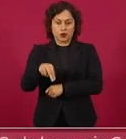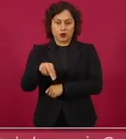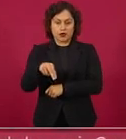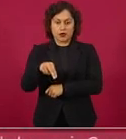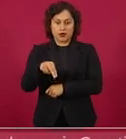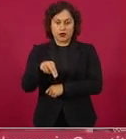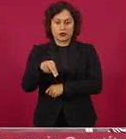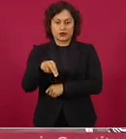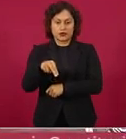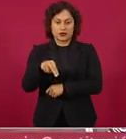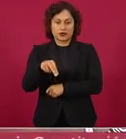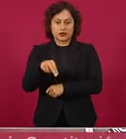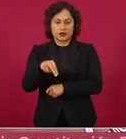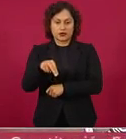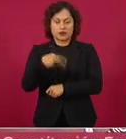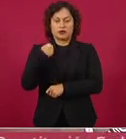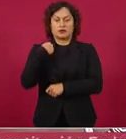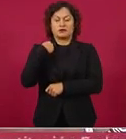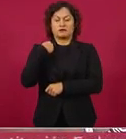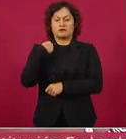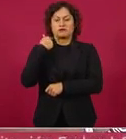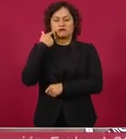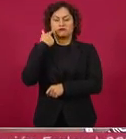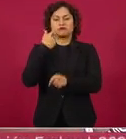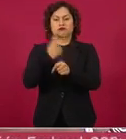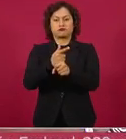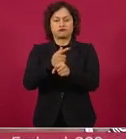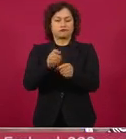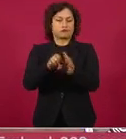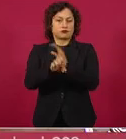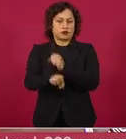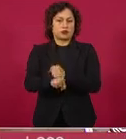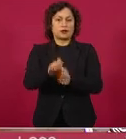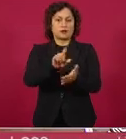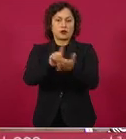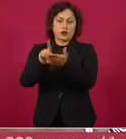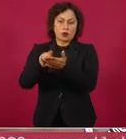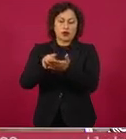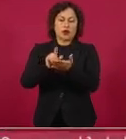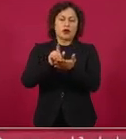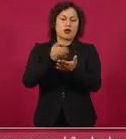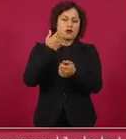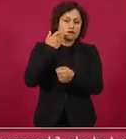de acuerdo a las redes, fue